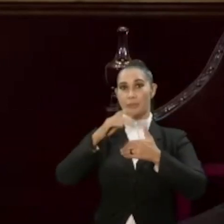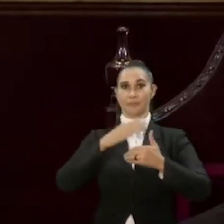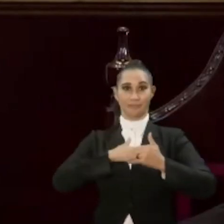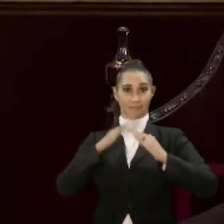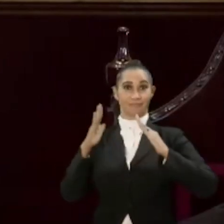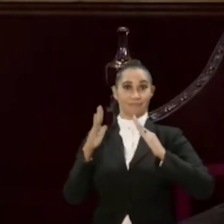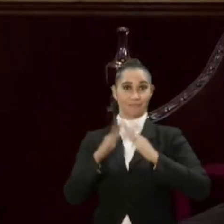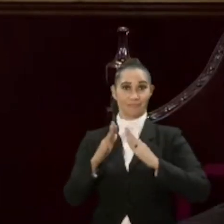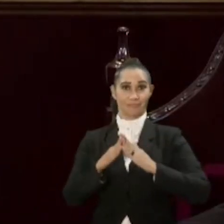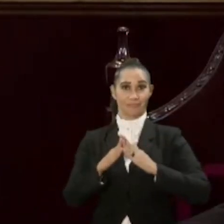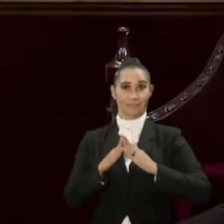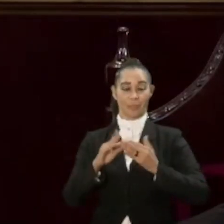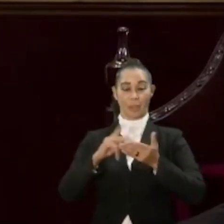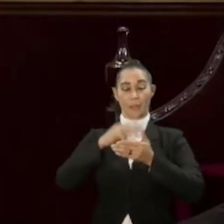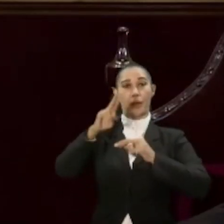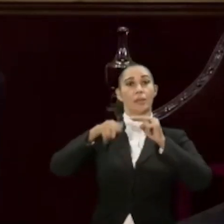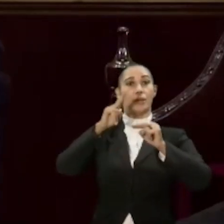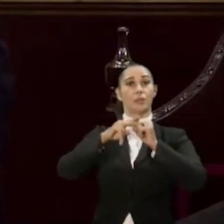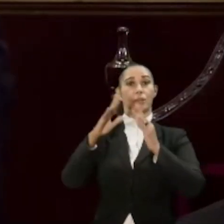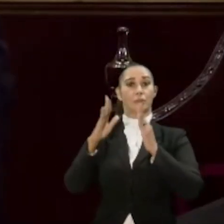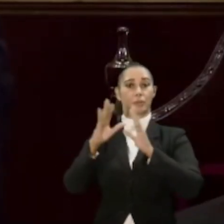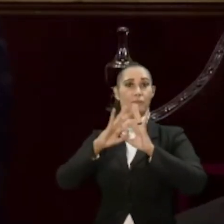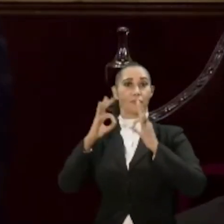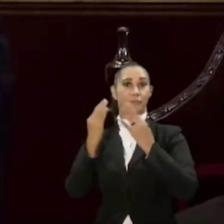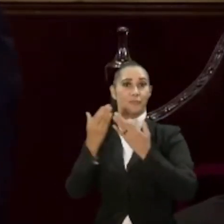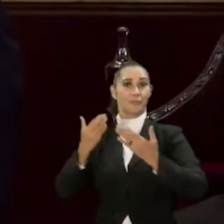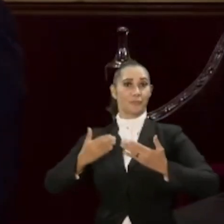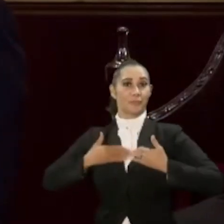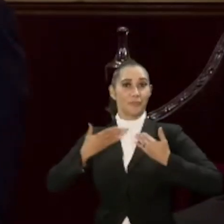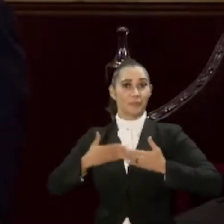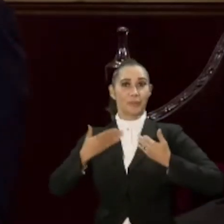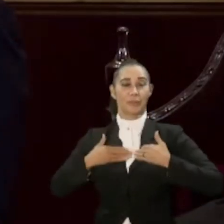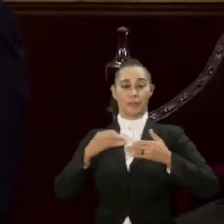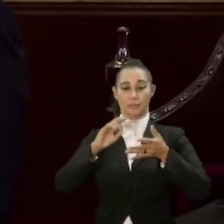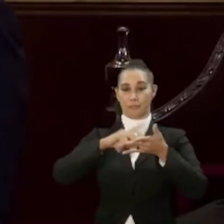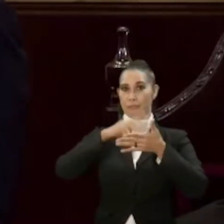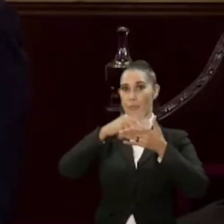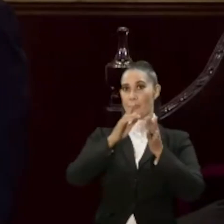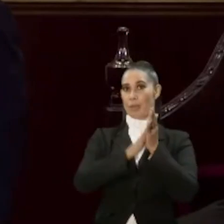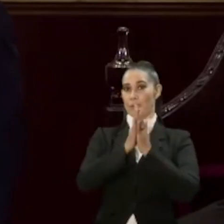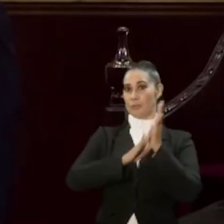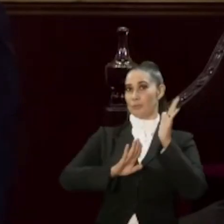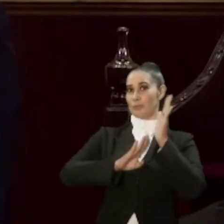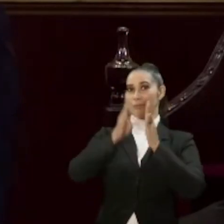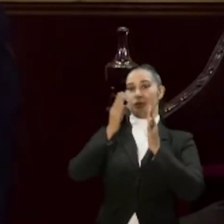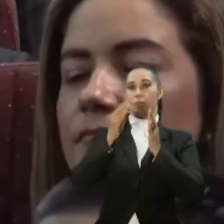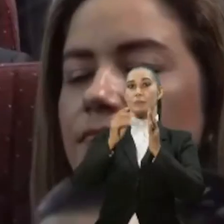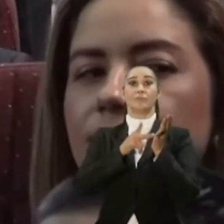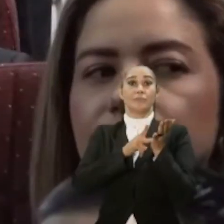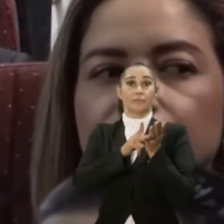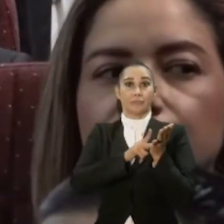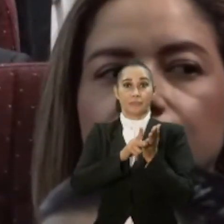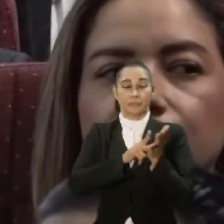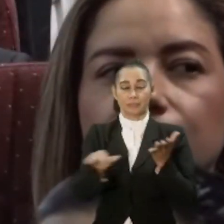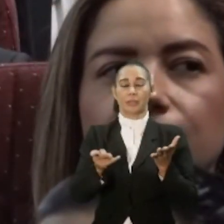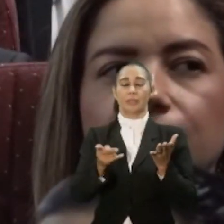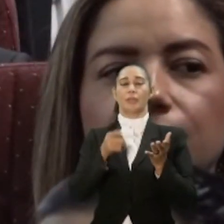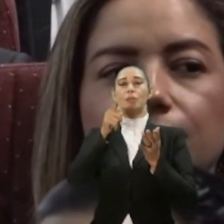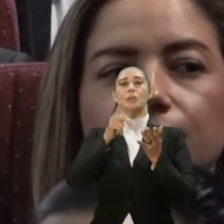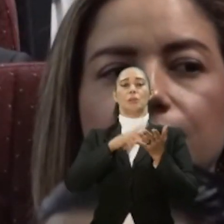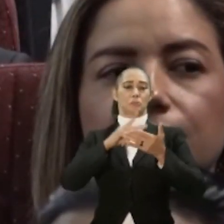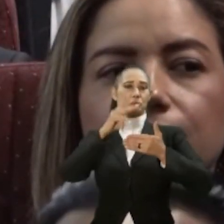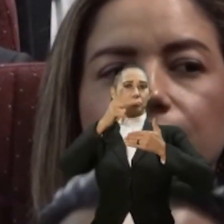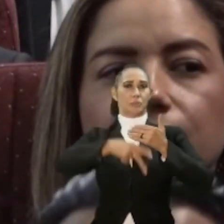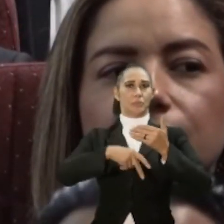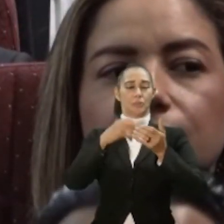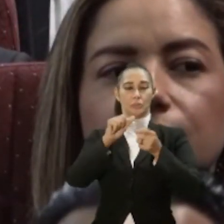Vivienda. Y el Plan Nacional de Vivienda Familia Feliz es un plan innovador que ya es una realidad y un ícono en lo que respecta a los